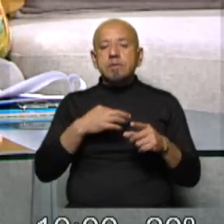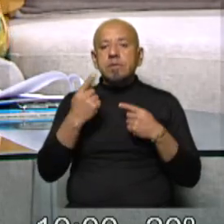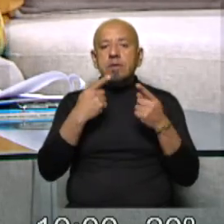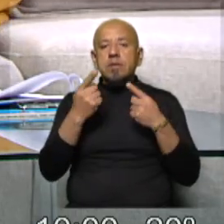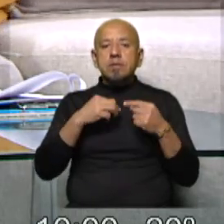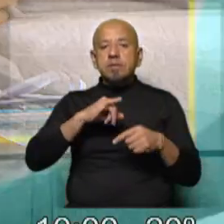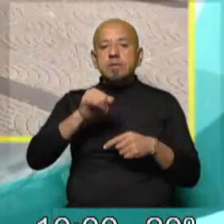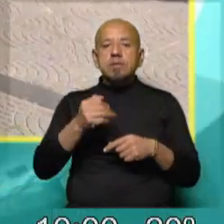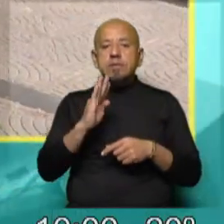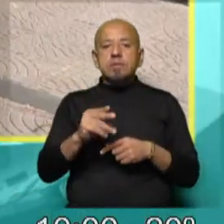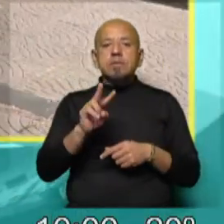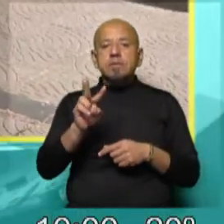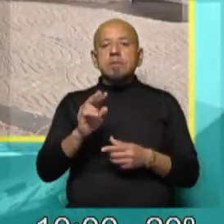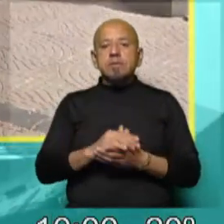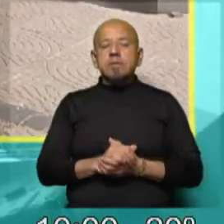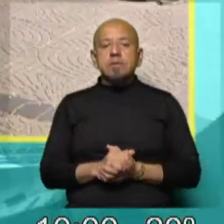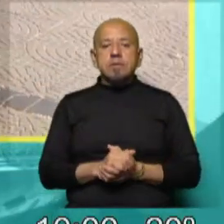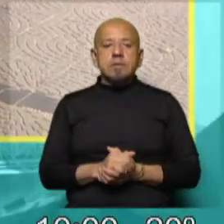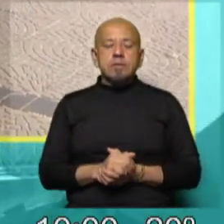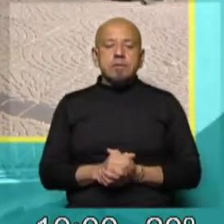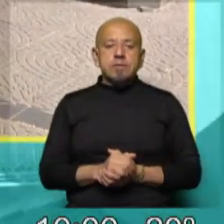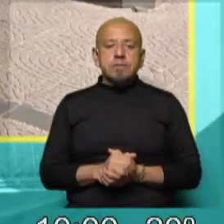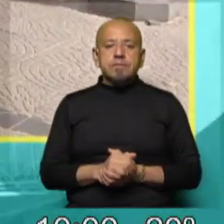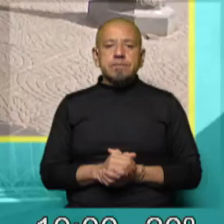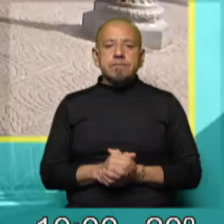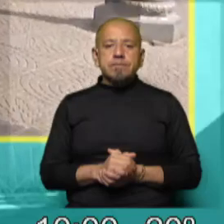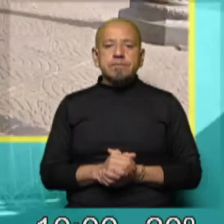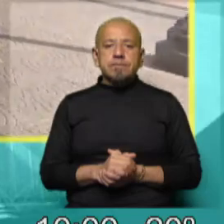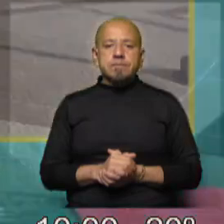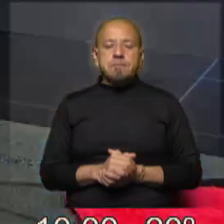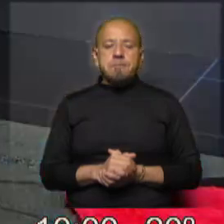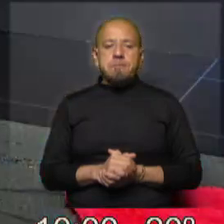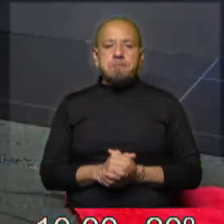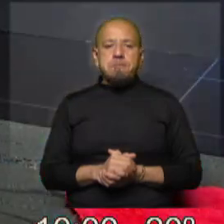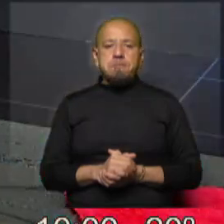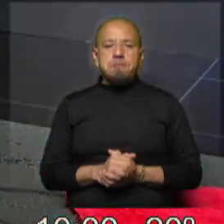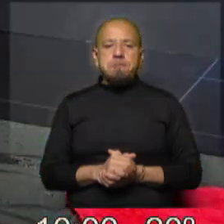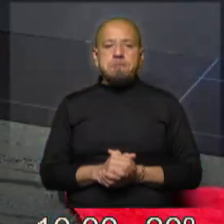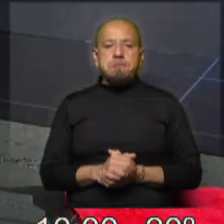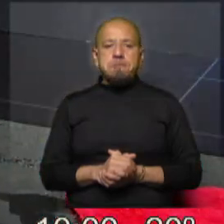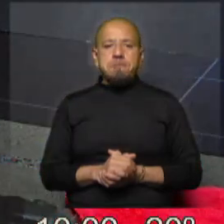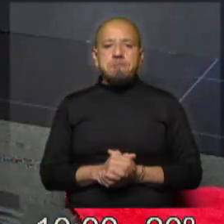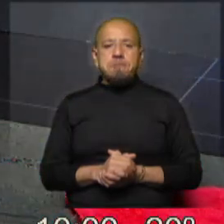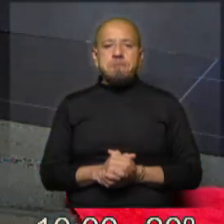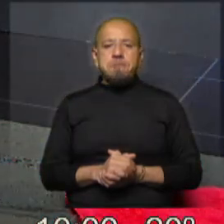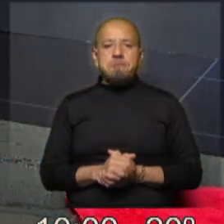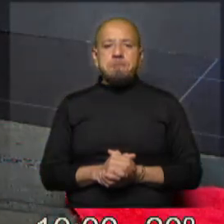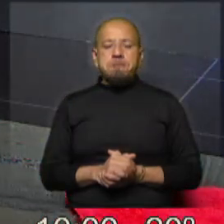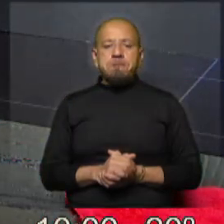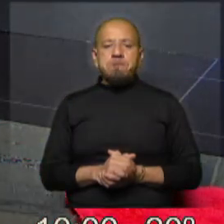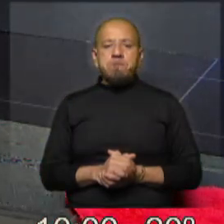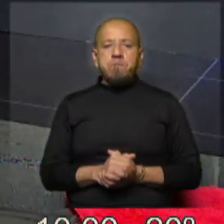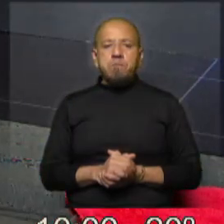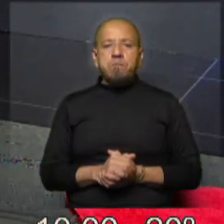supuesto, Victoria. ¡Ay, qué rico! Hermoso. Divina. Guardanos hermoso, una, por hermoso, lo menos, bueno. Para los tres. La partimos en tres